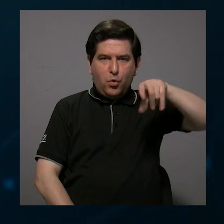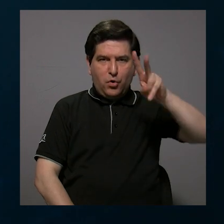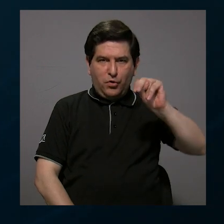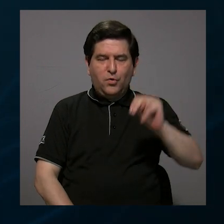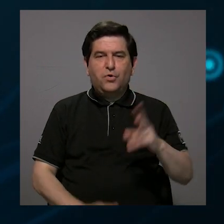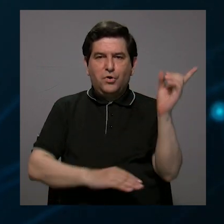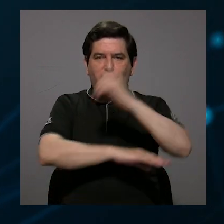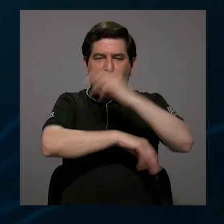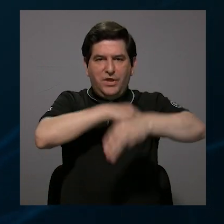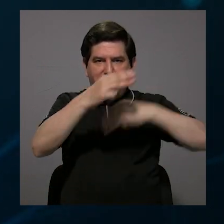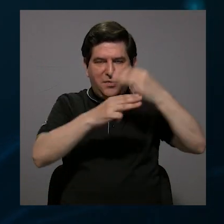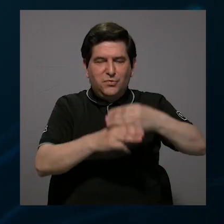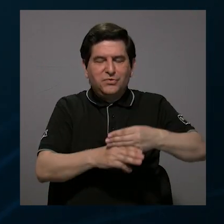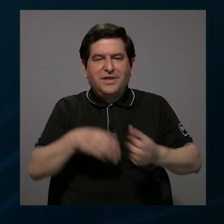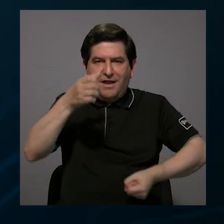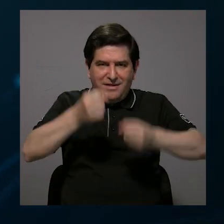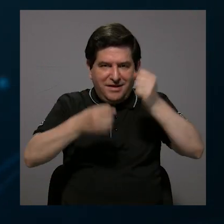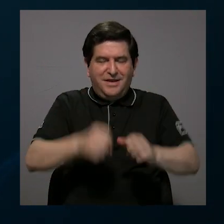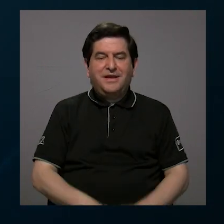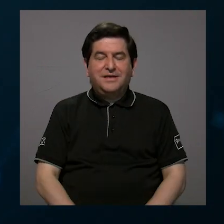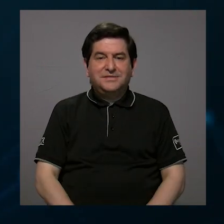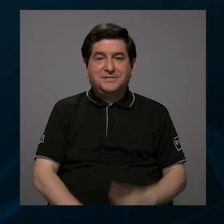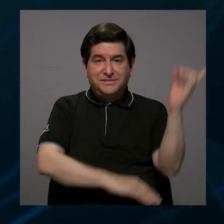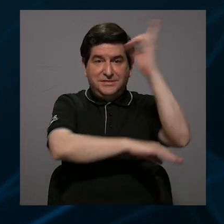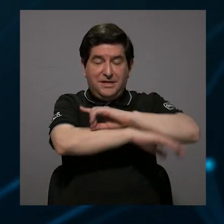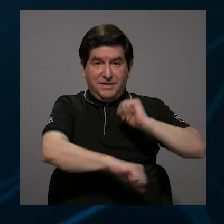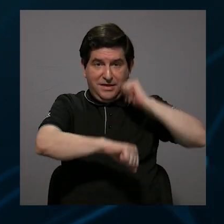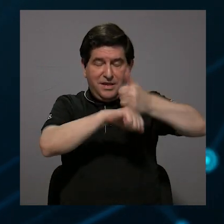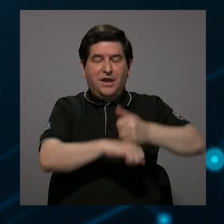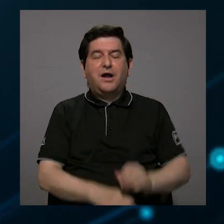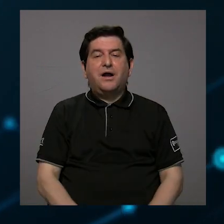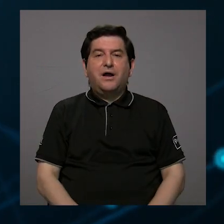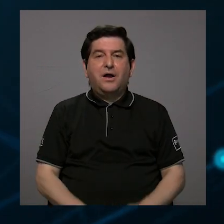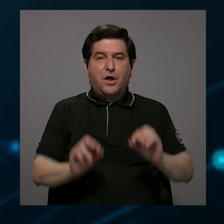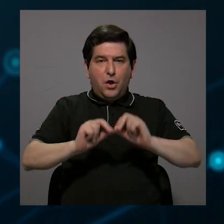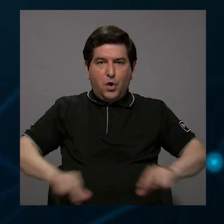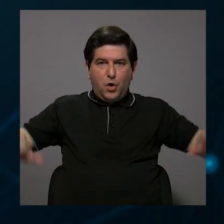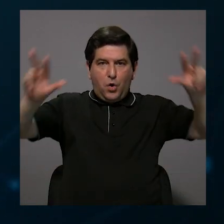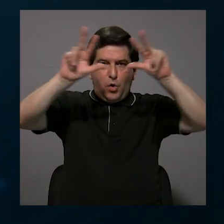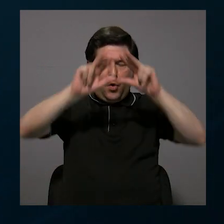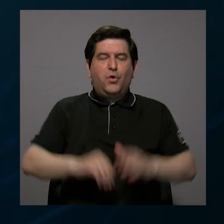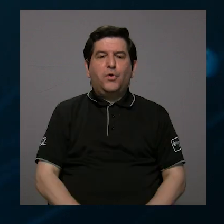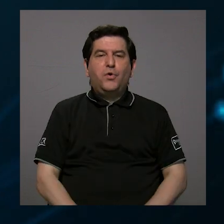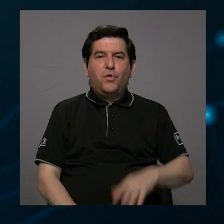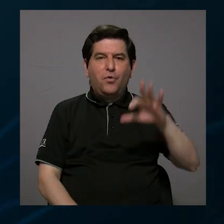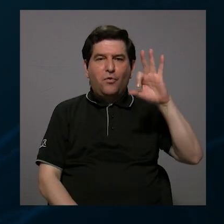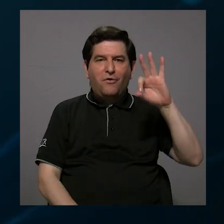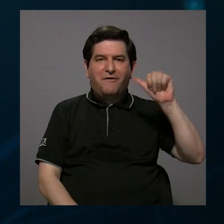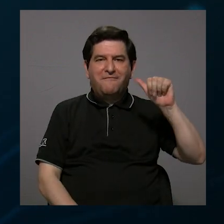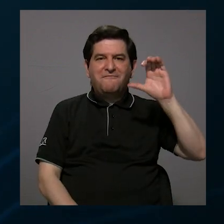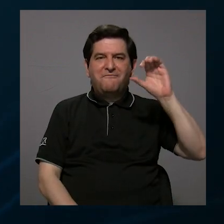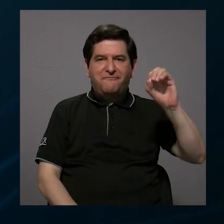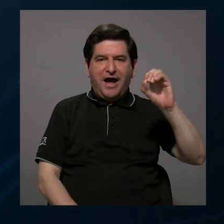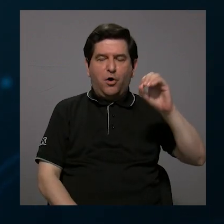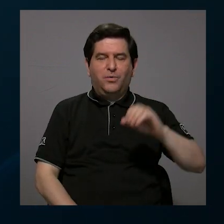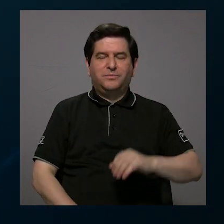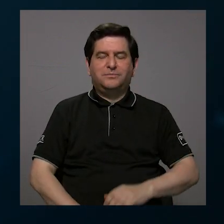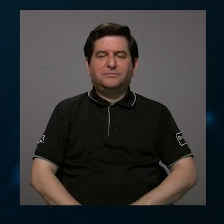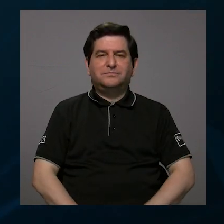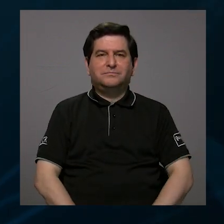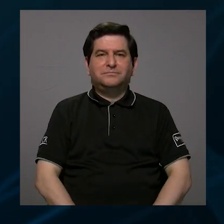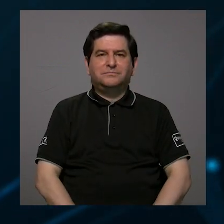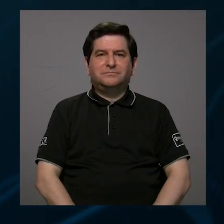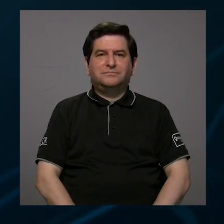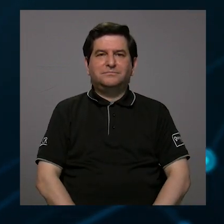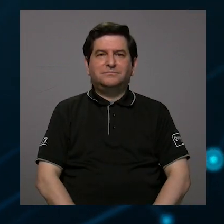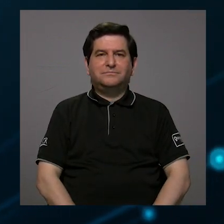El 1 de junio se celebra el Día Mundial de la Leche, una fecha proclamada por la Organización de las Naciones Unidas para la Agricultura y